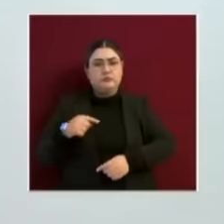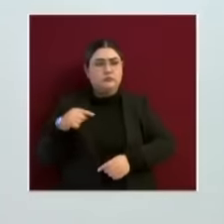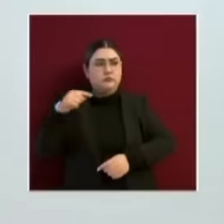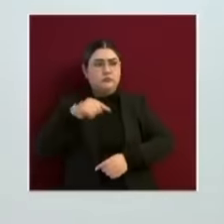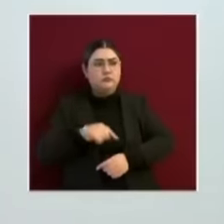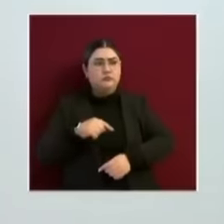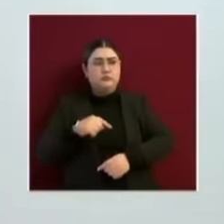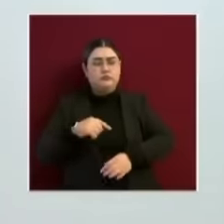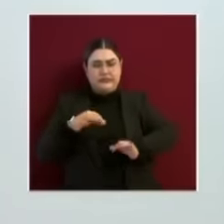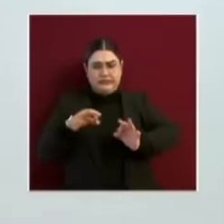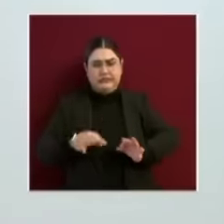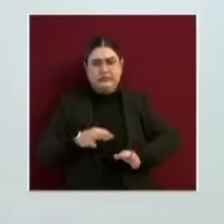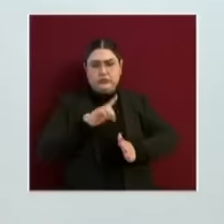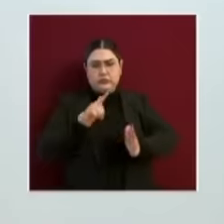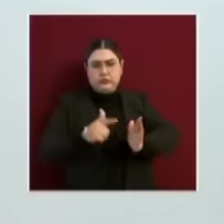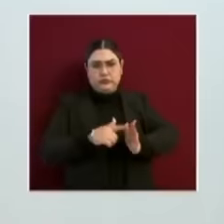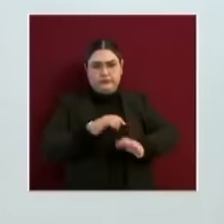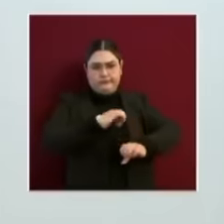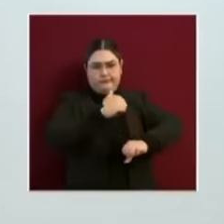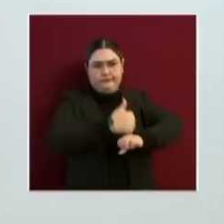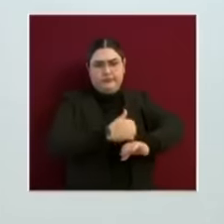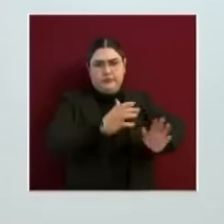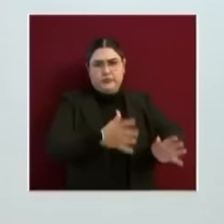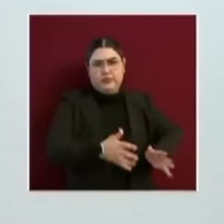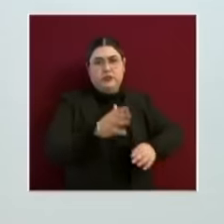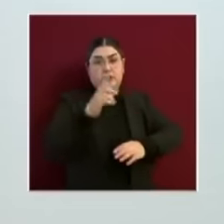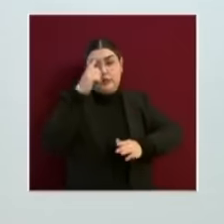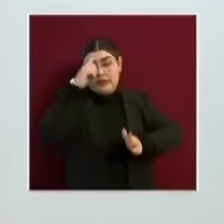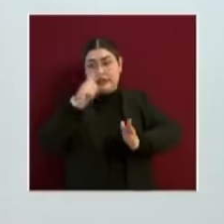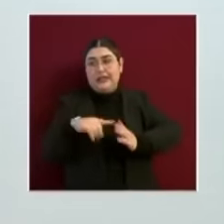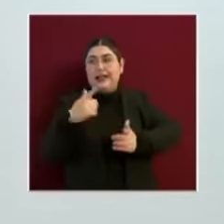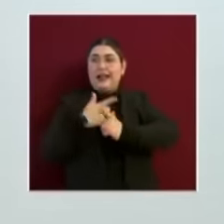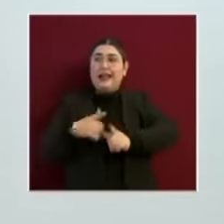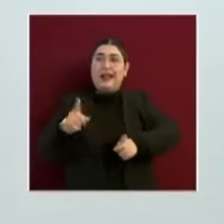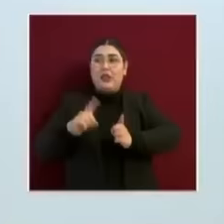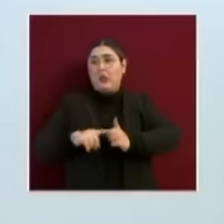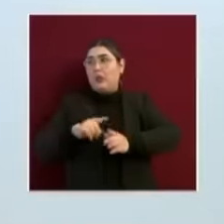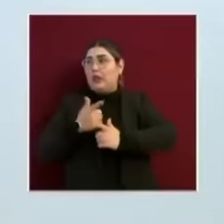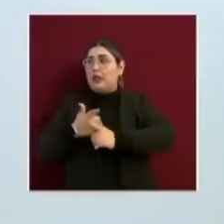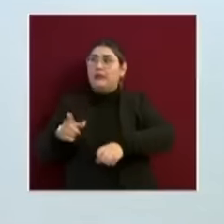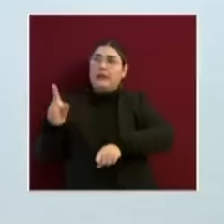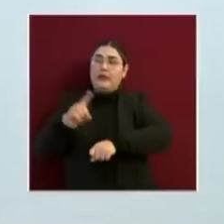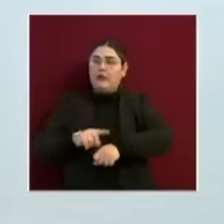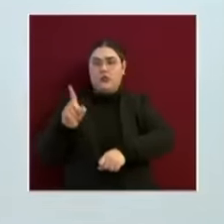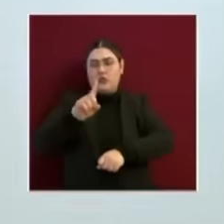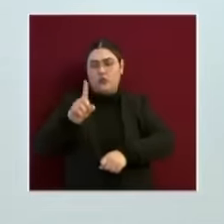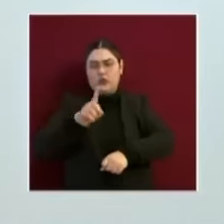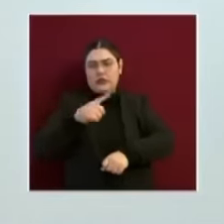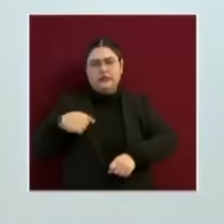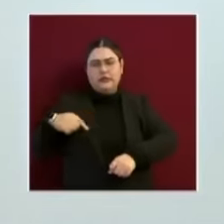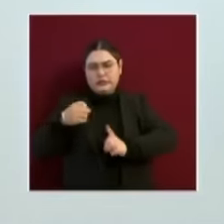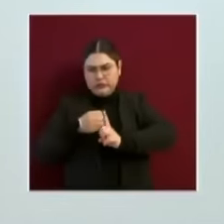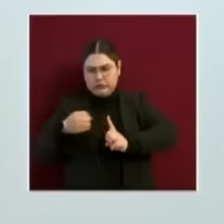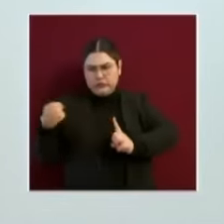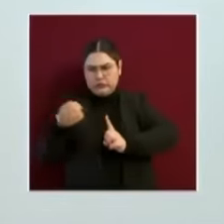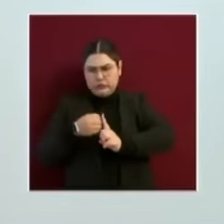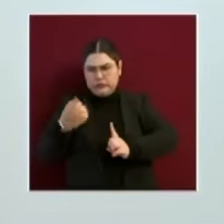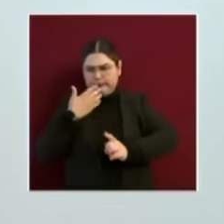técnicamente definido. No era cualquier lugar, no era cualquier día. Tenían que reunirse condiciones